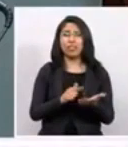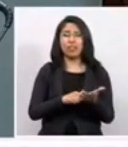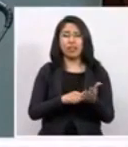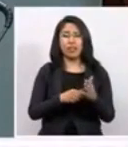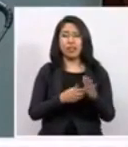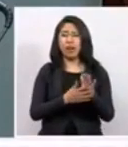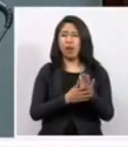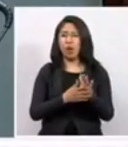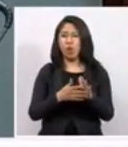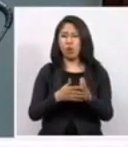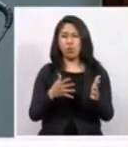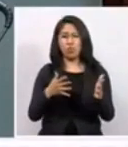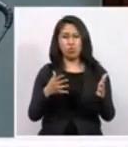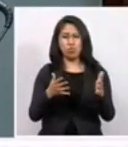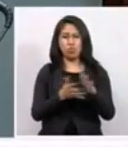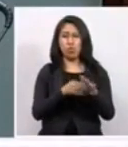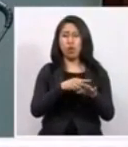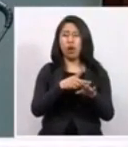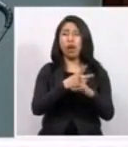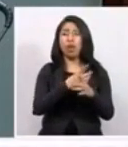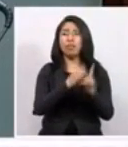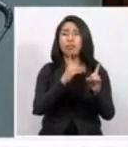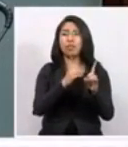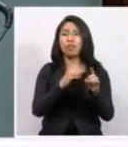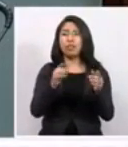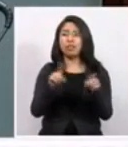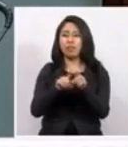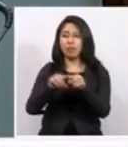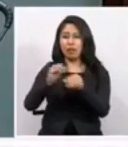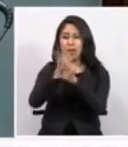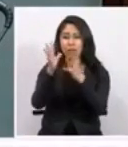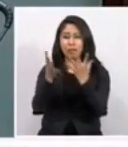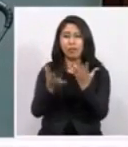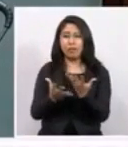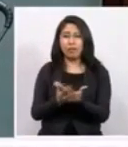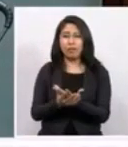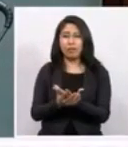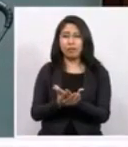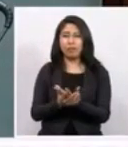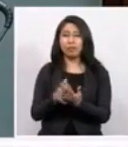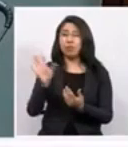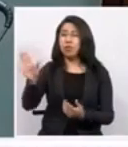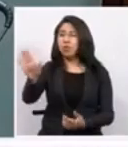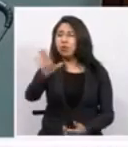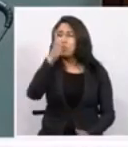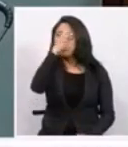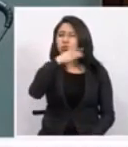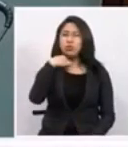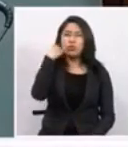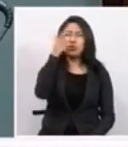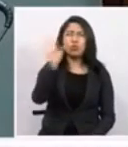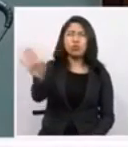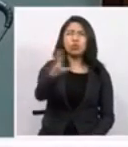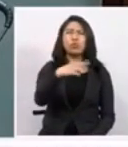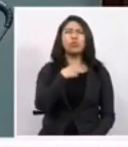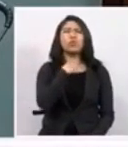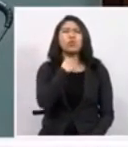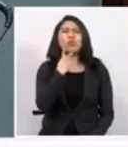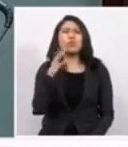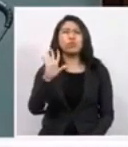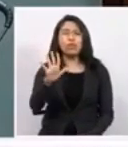golpe a la democracia y por esta cruel pandemia. Sus rostros, sus voces, su